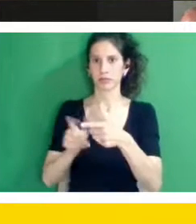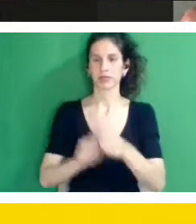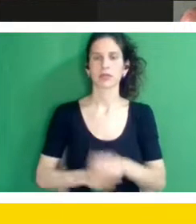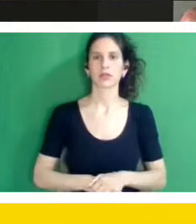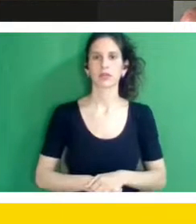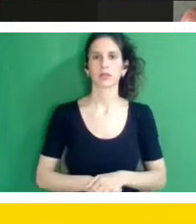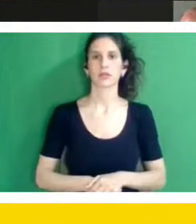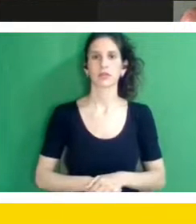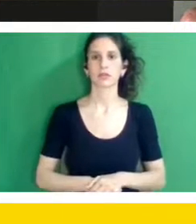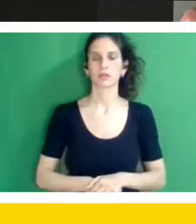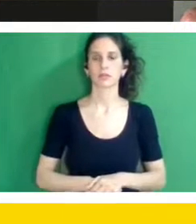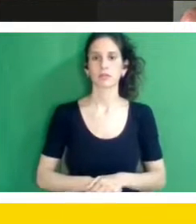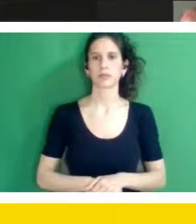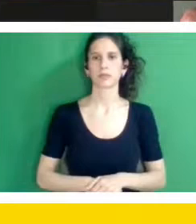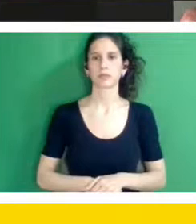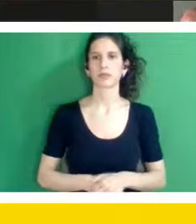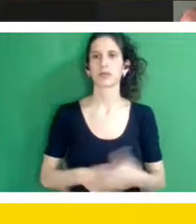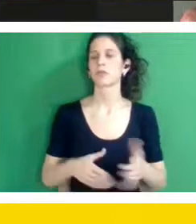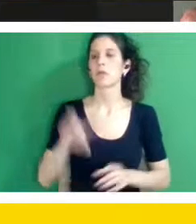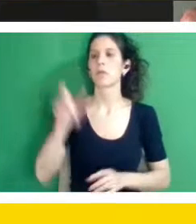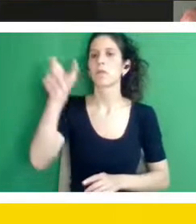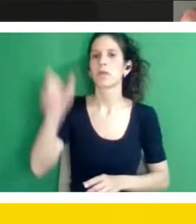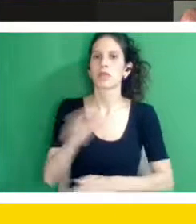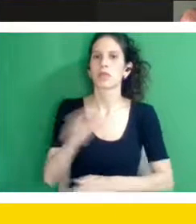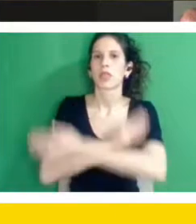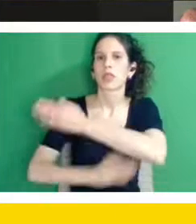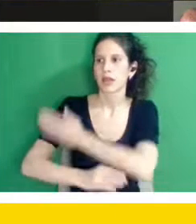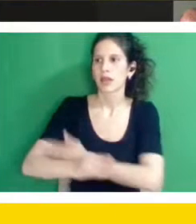atención preferente para las personas con discapacidad.